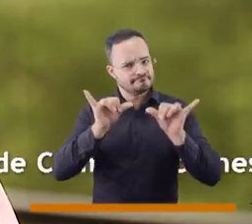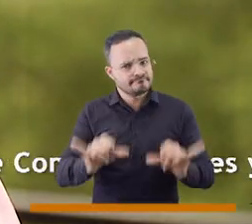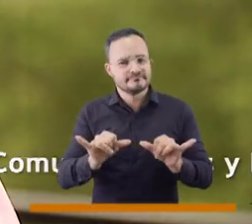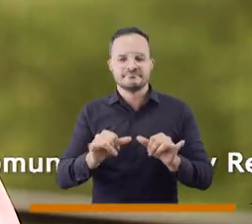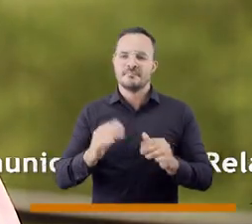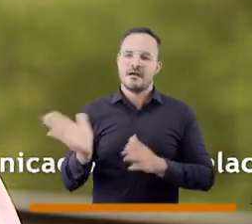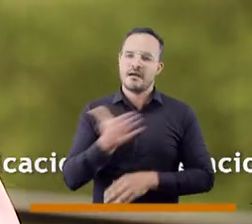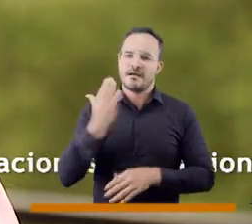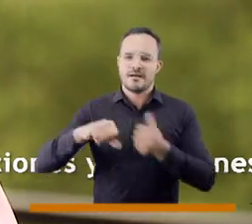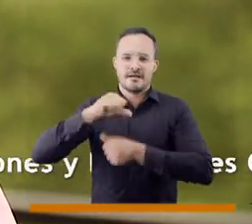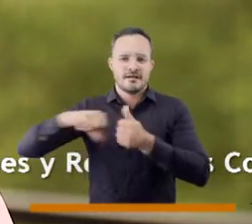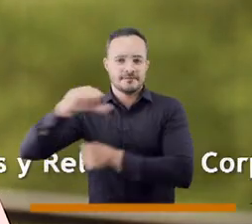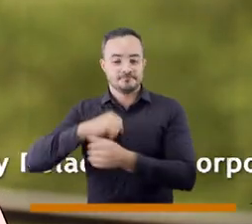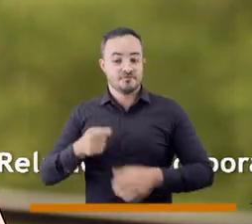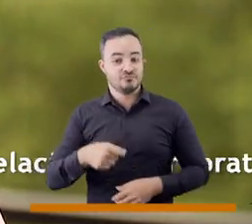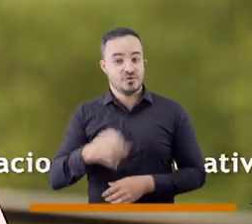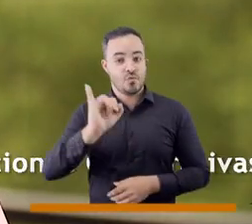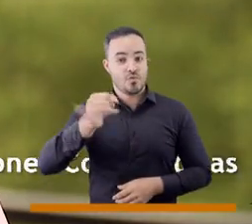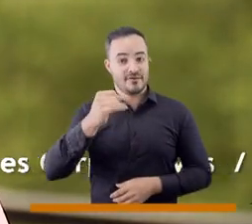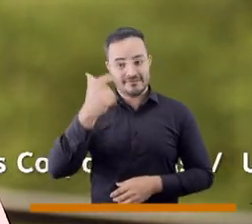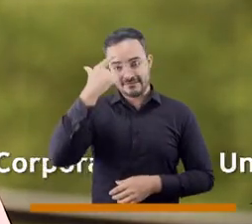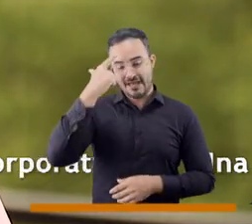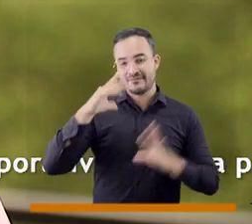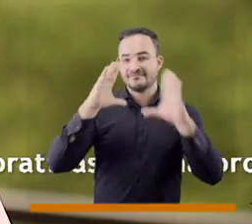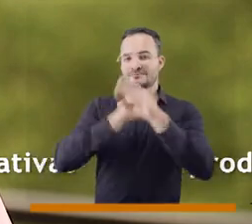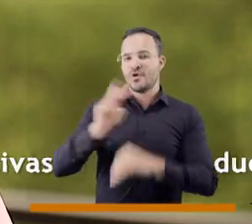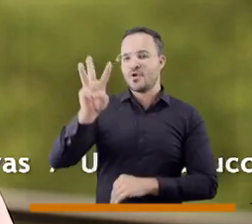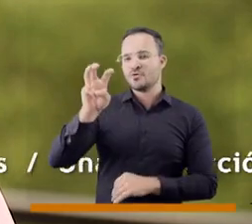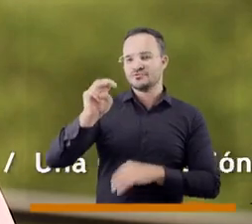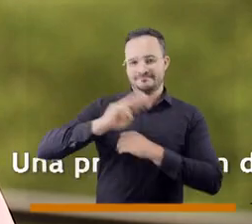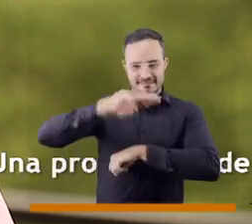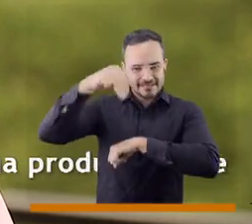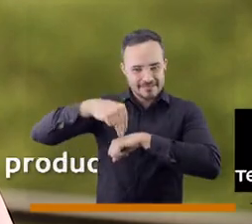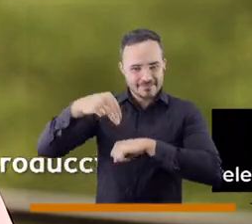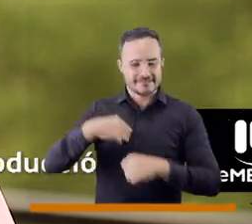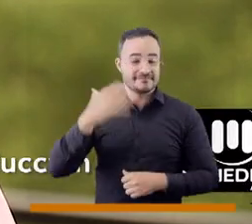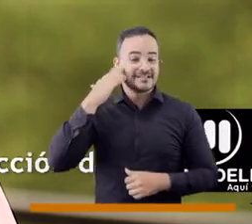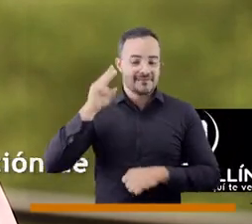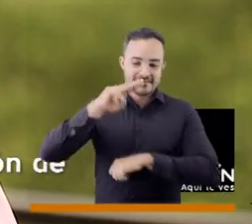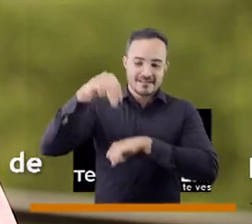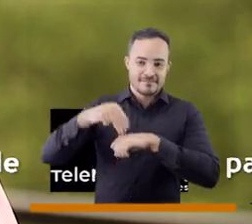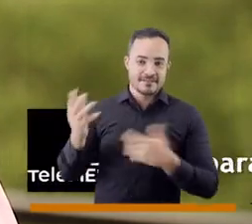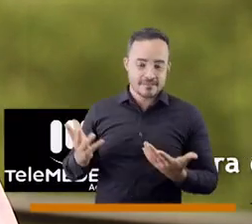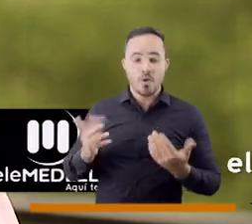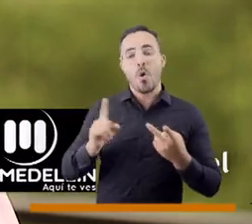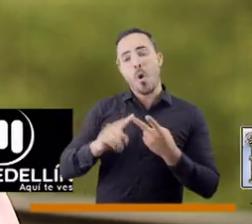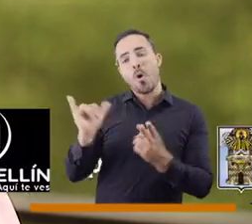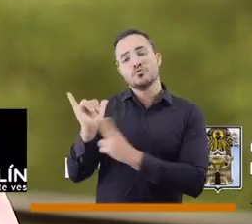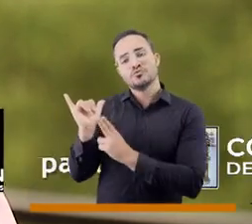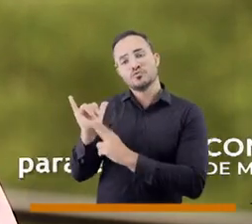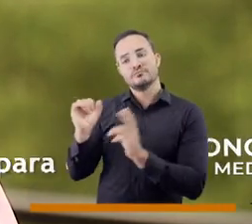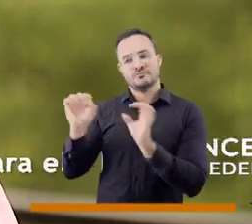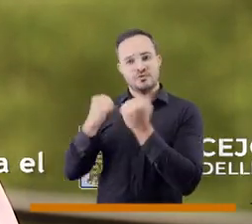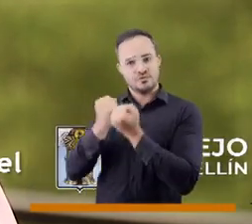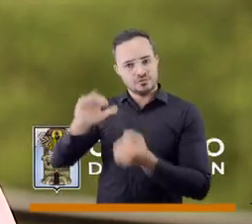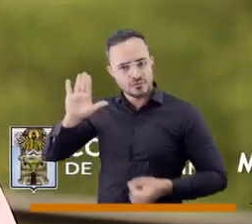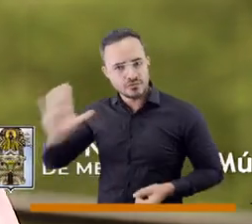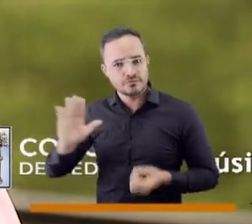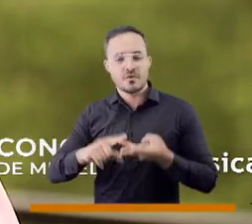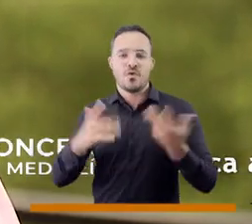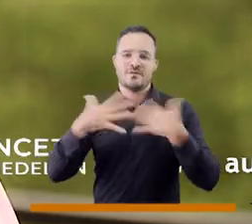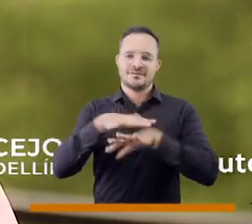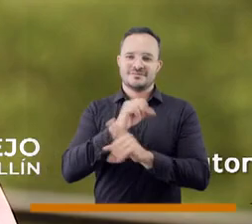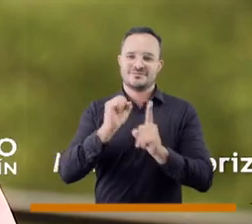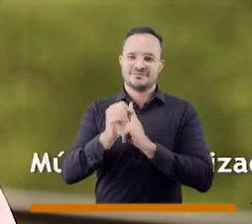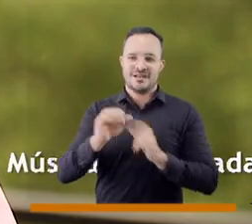nuestra sintonía, nosotros los esperamos el próximo jueves a las 8 de la noche por Telemedellín, el canal de YouTube del Consejo,